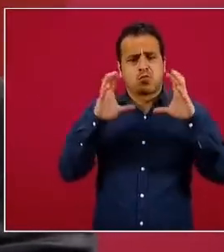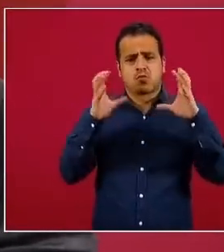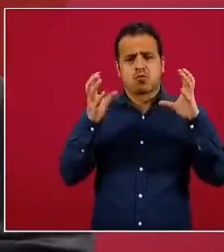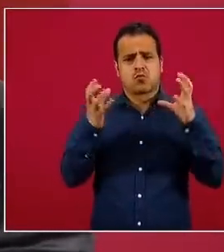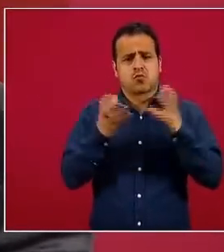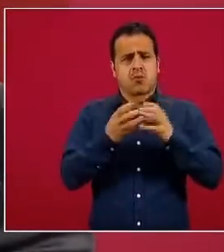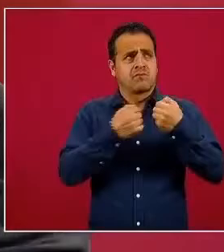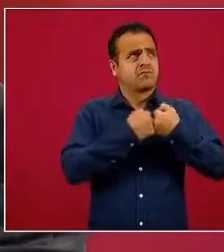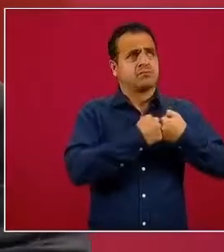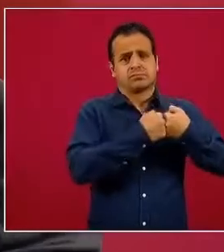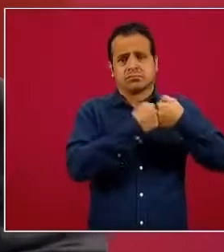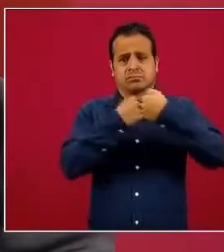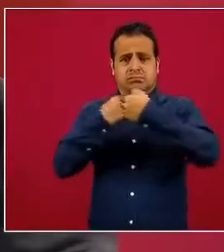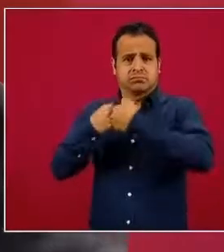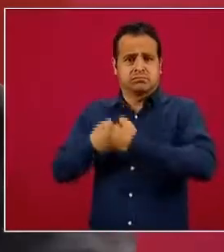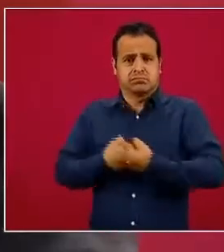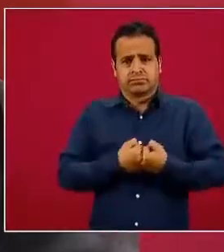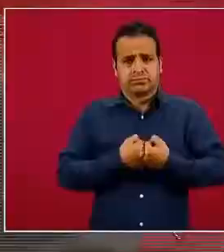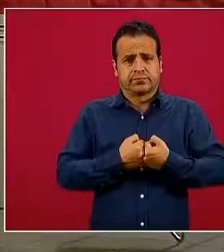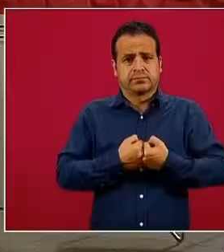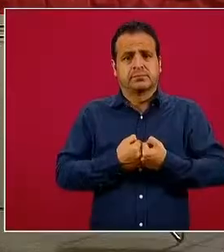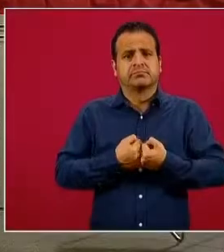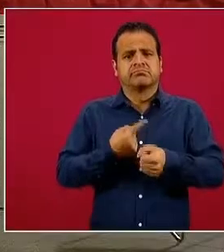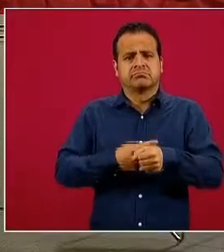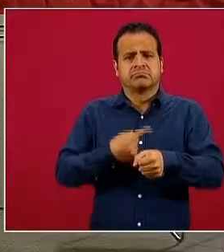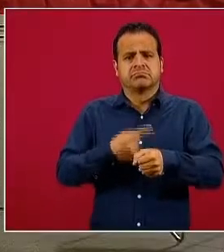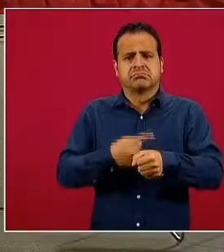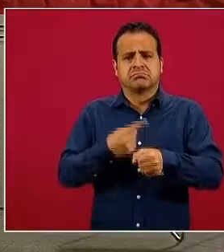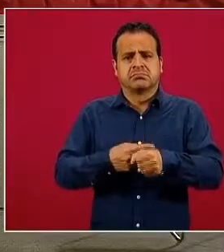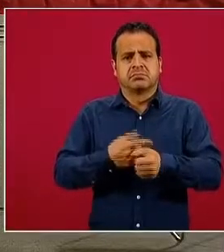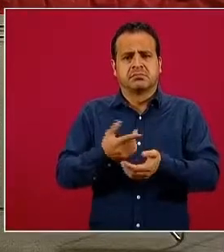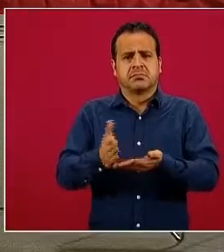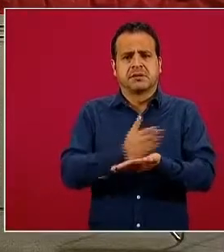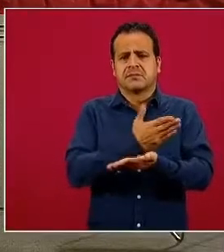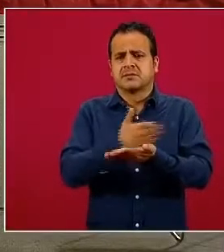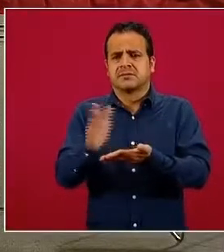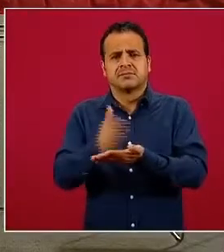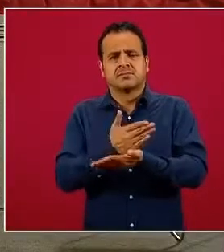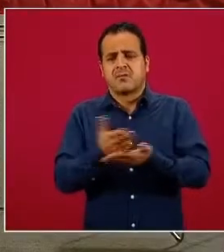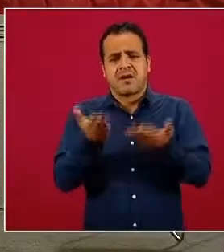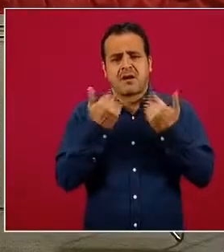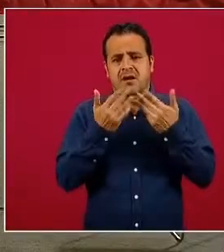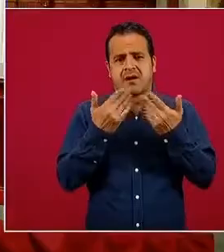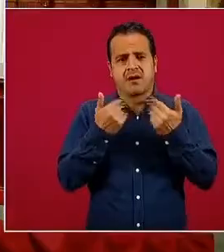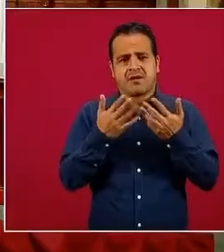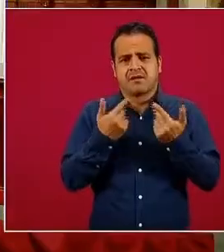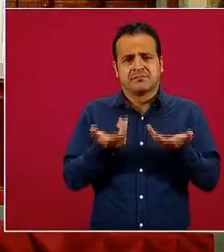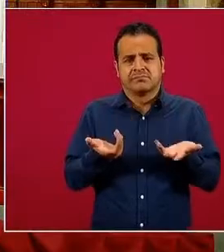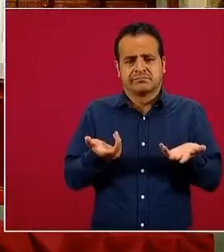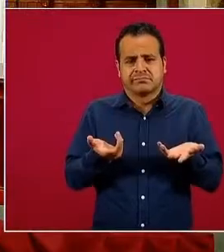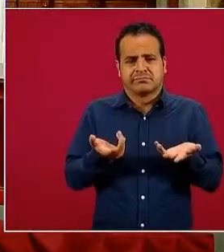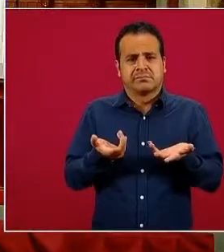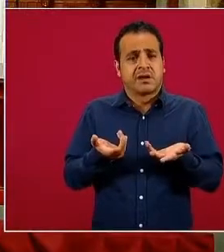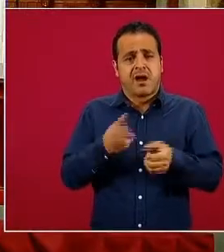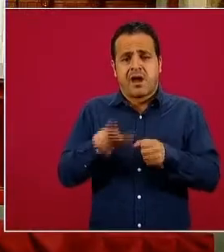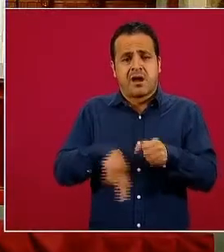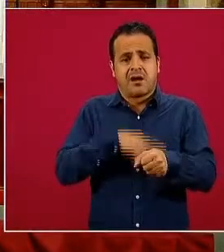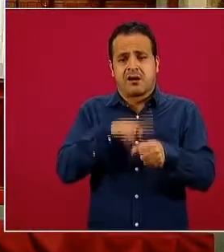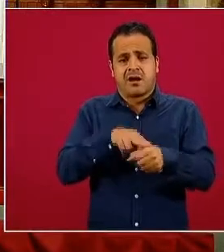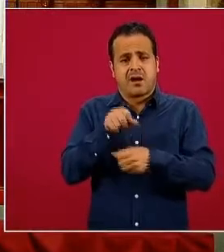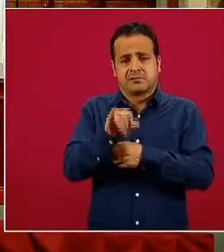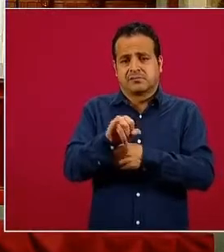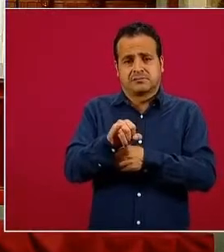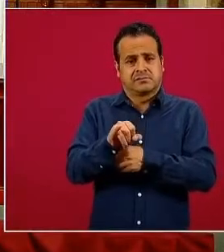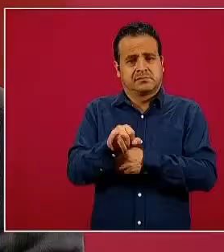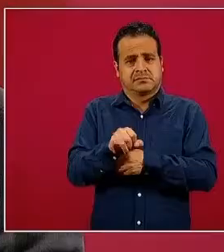accidentes geográficos artificiales en donde se marca la diferencia entre seres humanos por razones